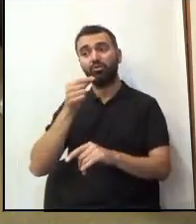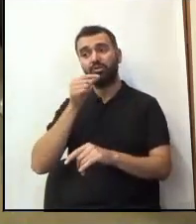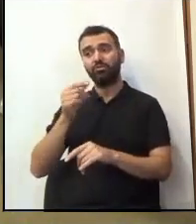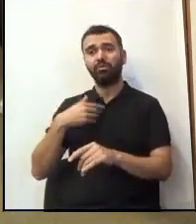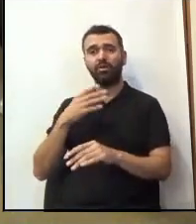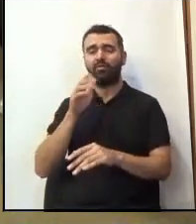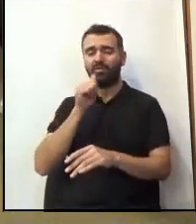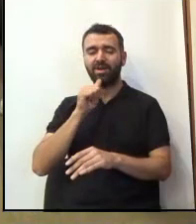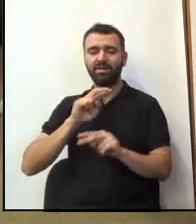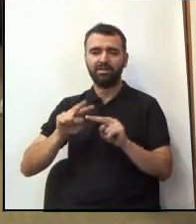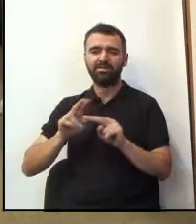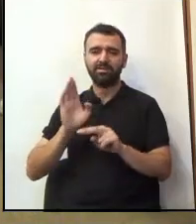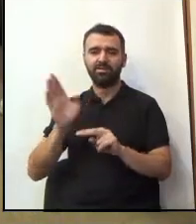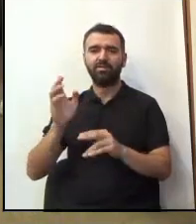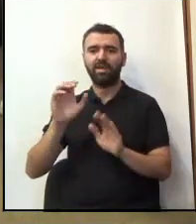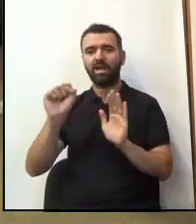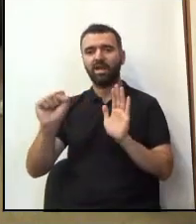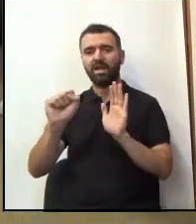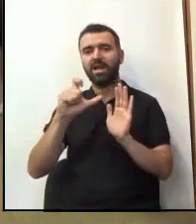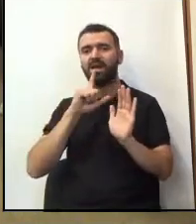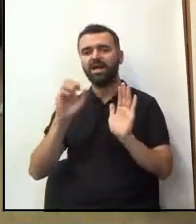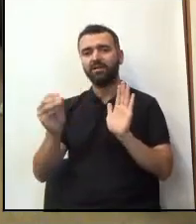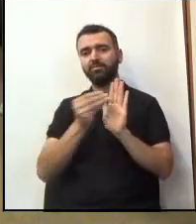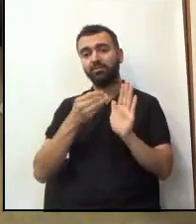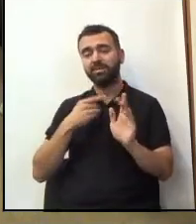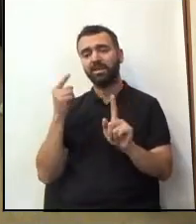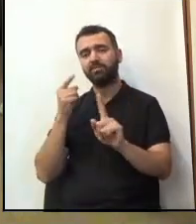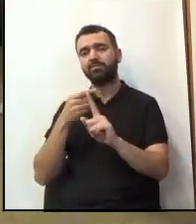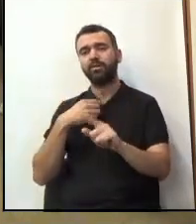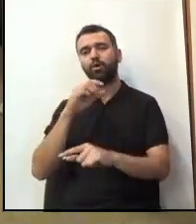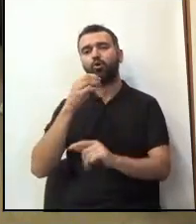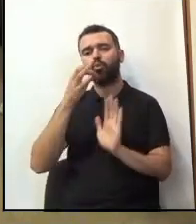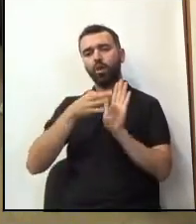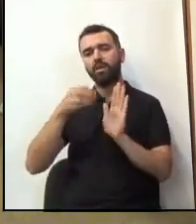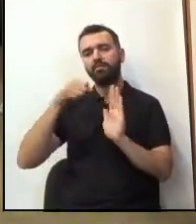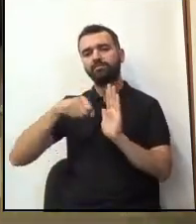a disposición, así que vamos a pasar directamente a la cuenta.